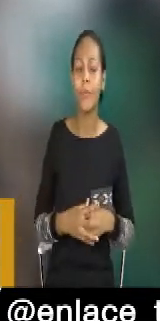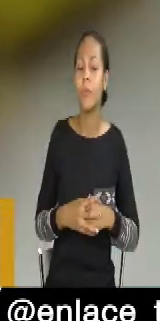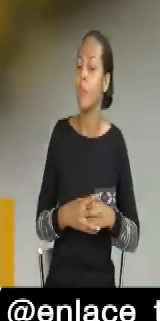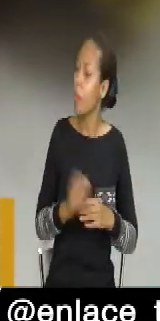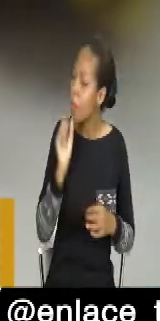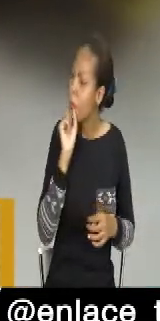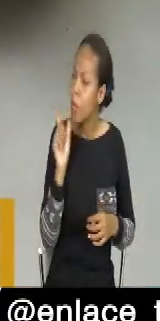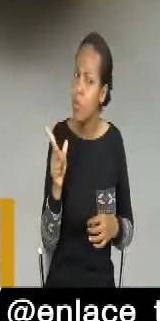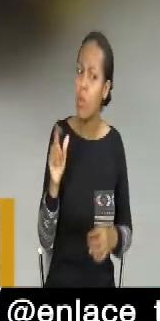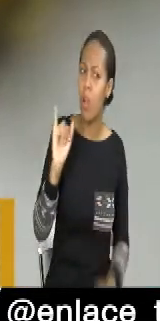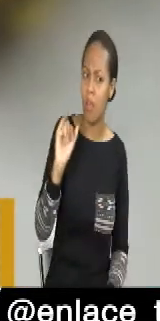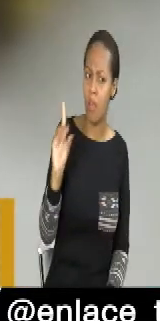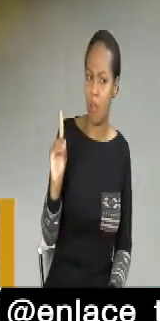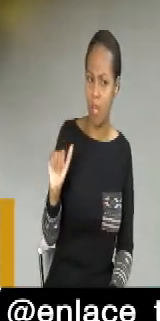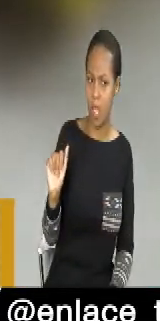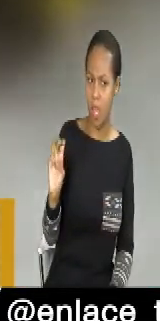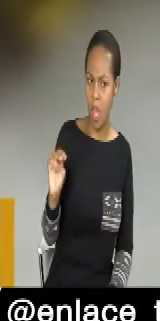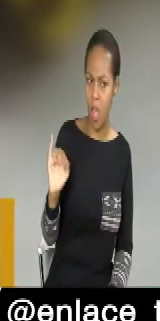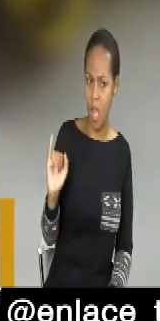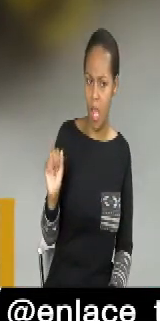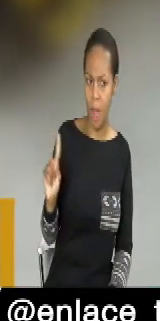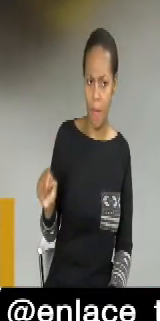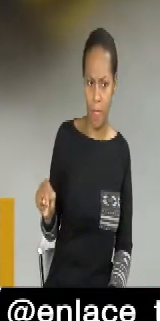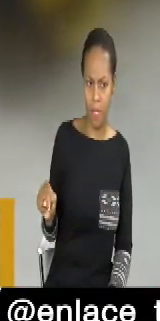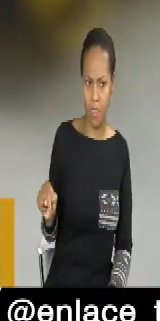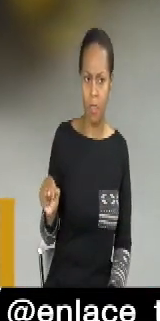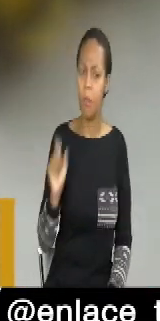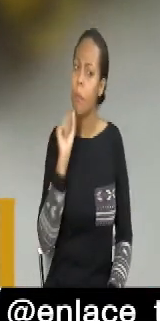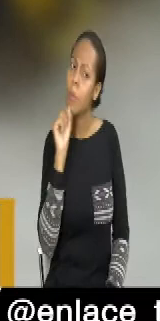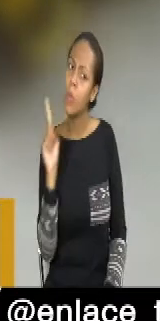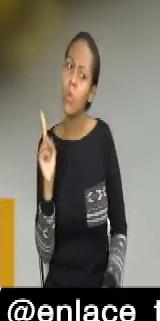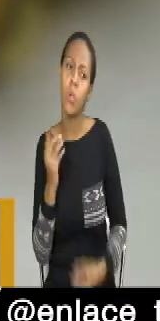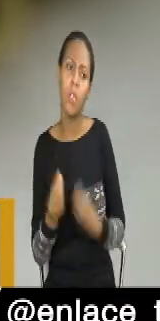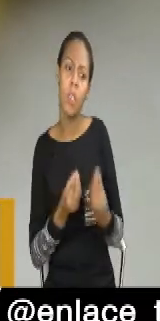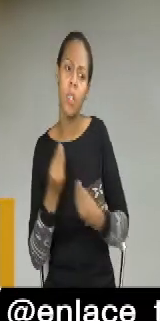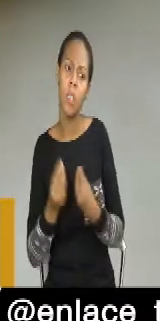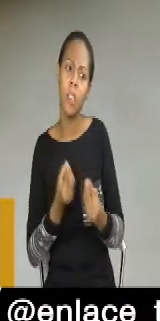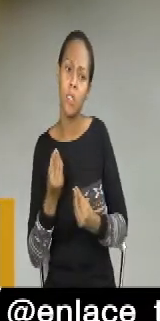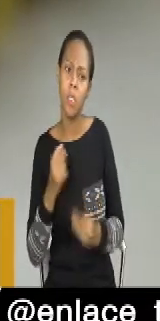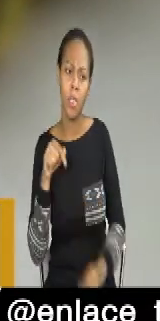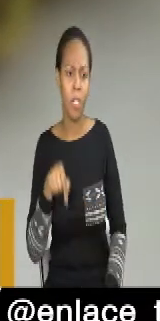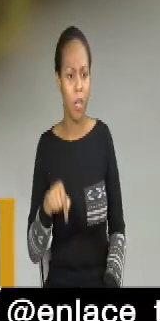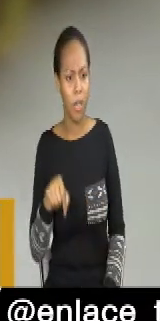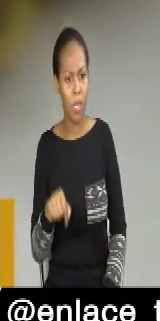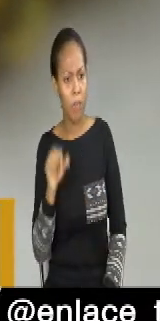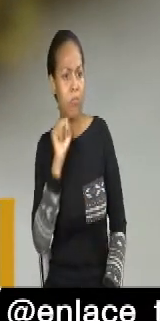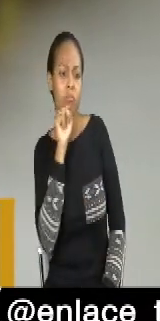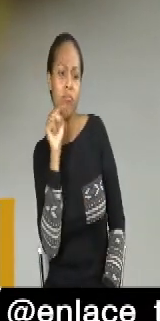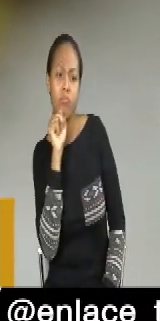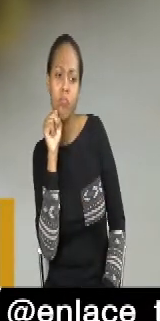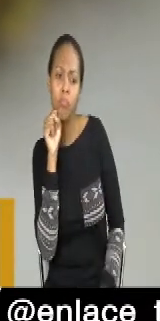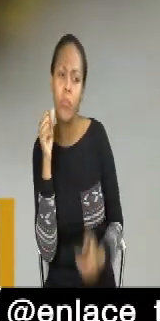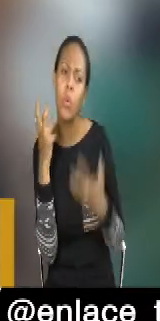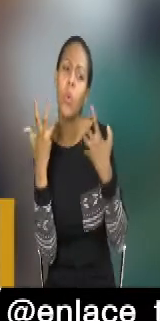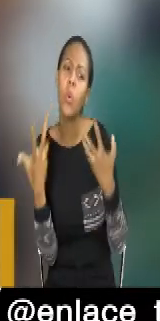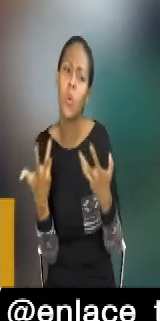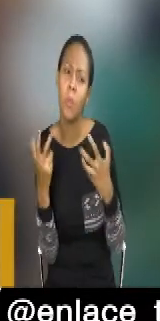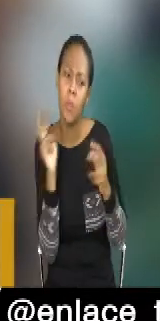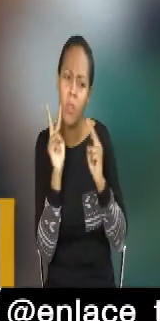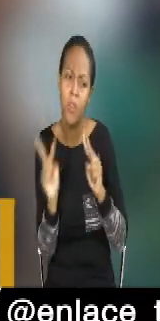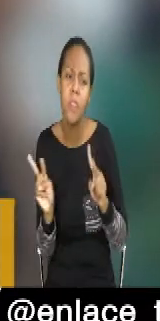hacer desde la Junta frente a este hecho que sacude a la sociedad de Barranca Bermeja por lo horroroso que ha sido ver